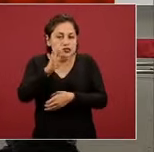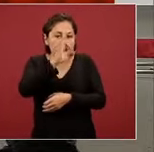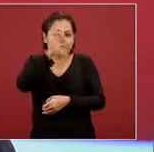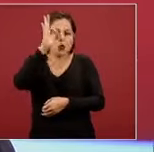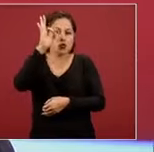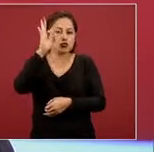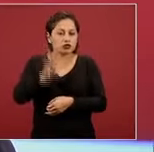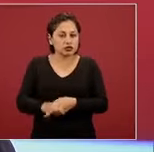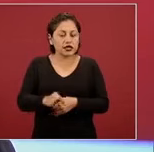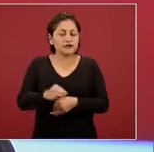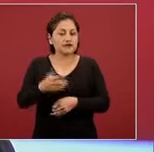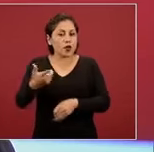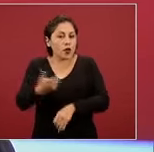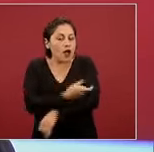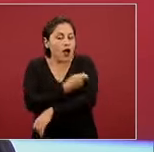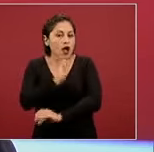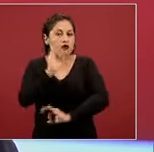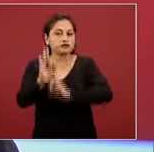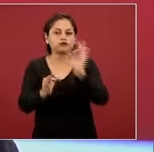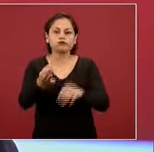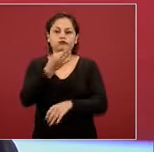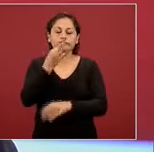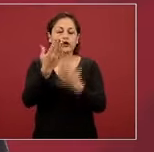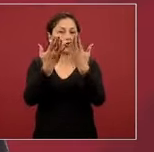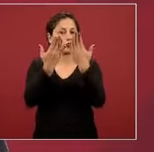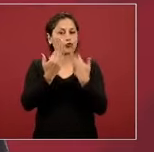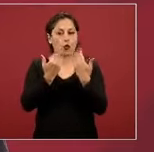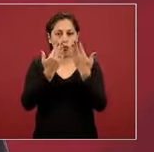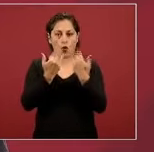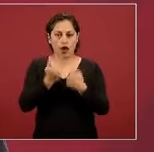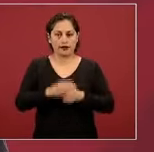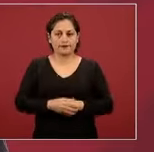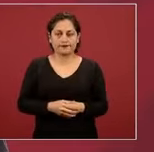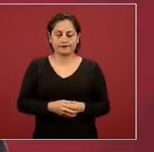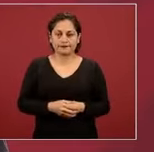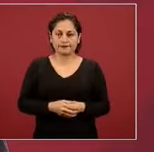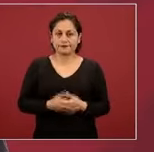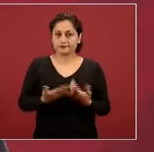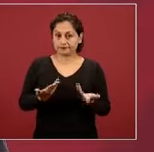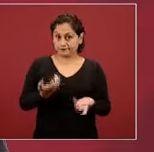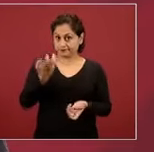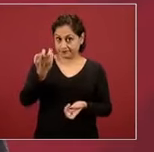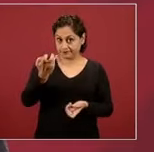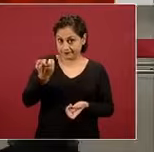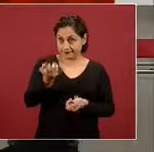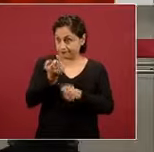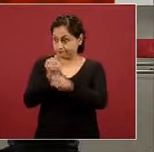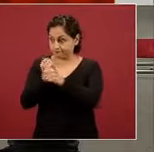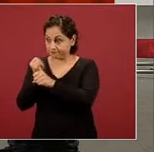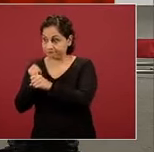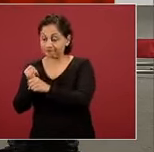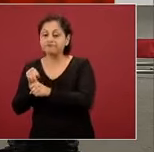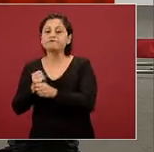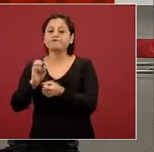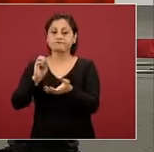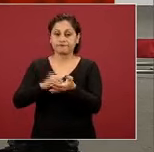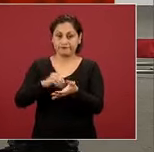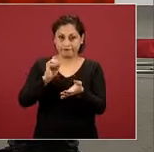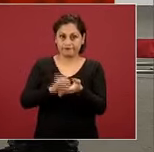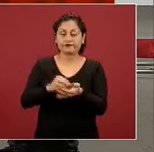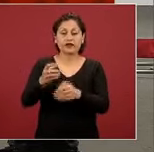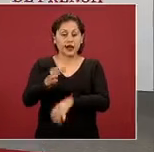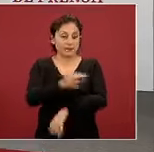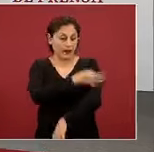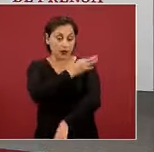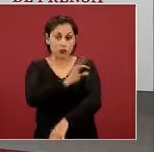existe, desafortunadamente no existe todavía. Y tampoco existe vacuna alguna que haya demostrado ya ser